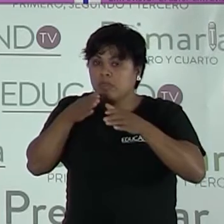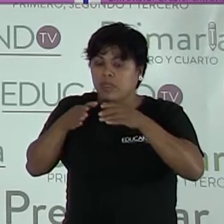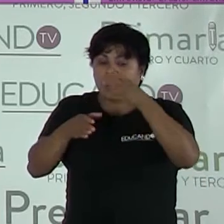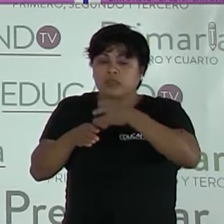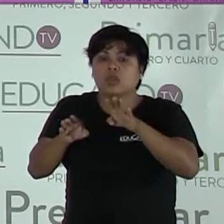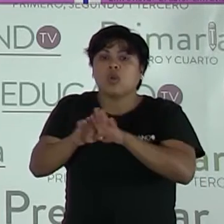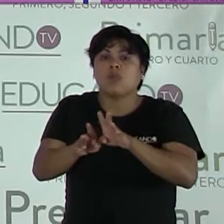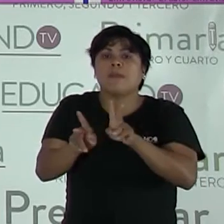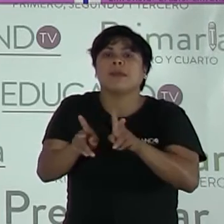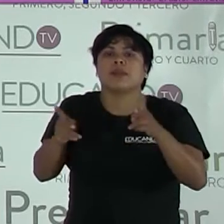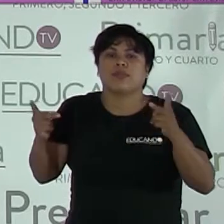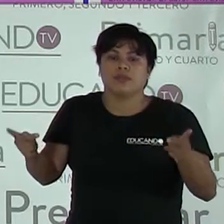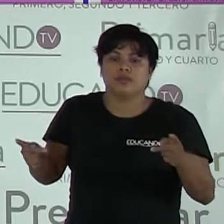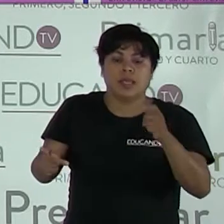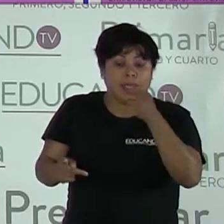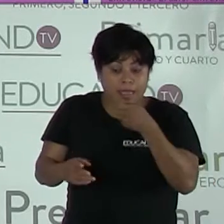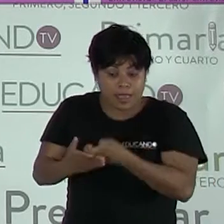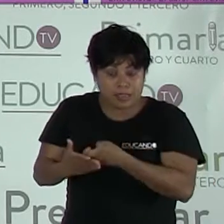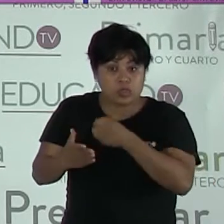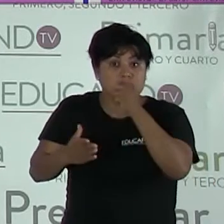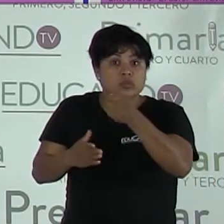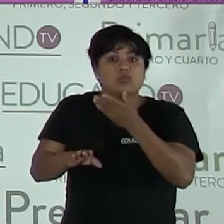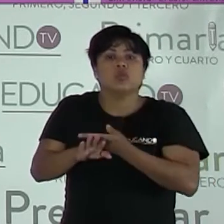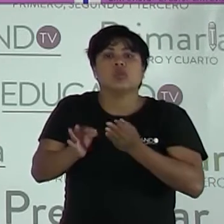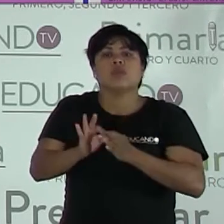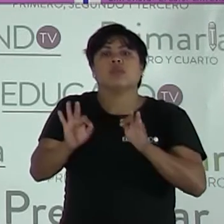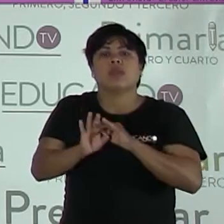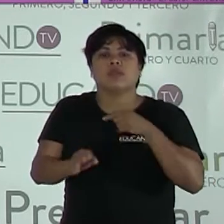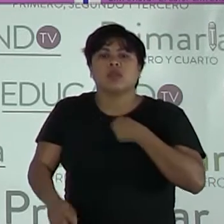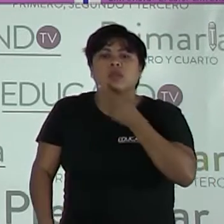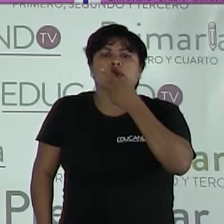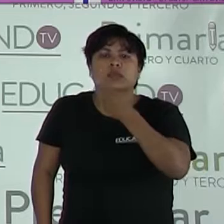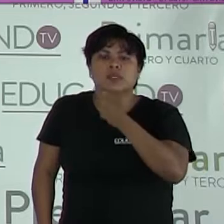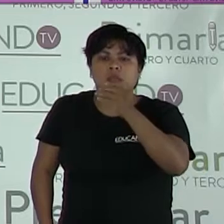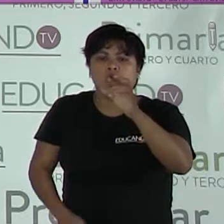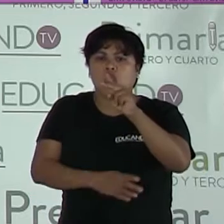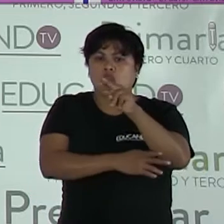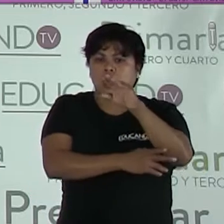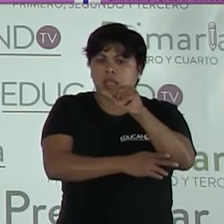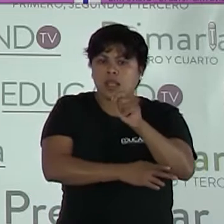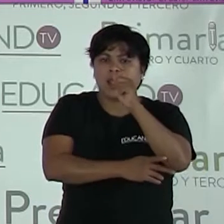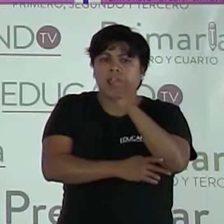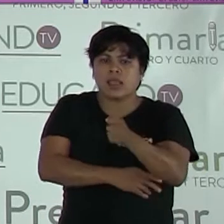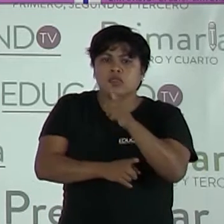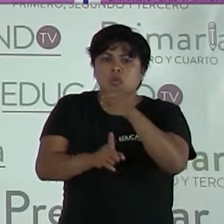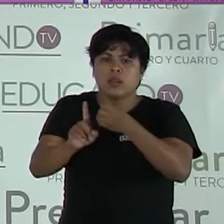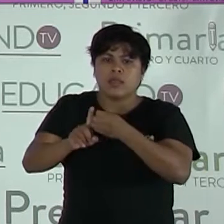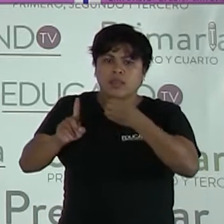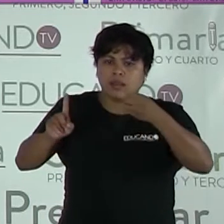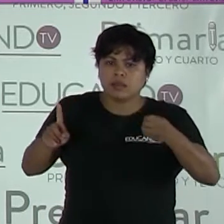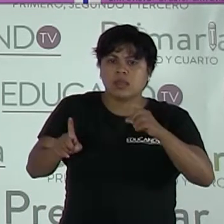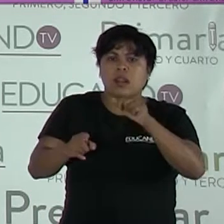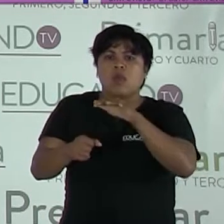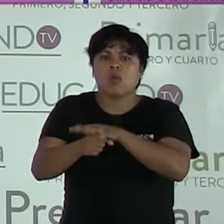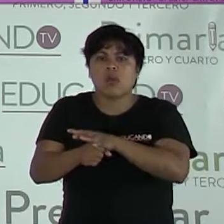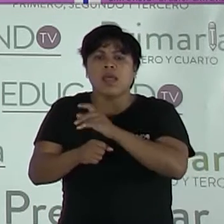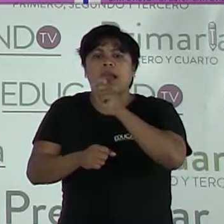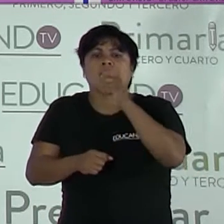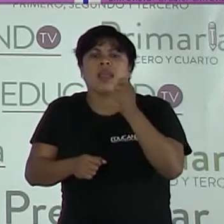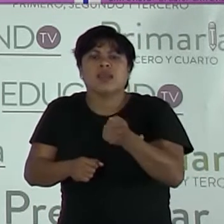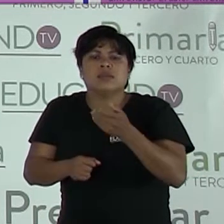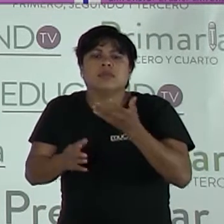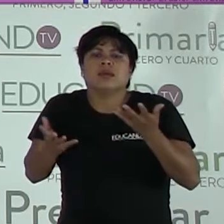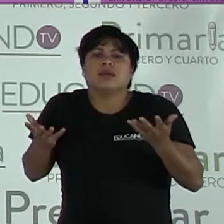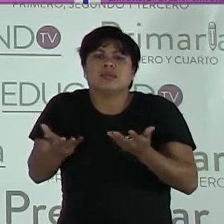el periodista. Es muy importante decirte acá que la crónica es una narración la cual va